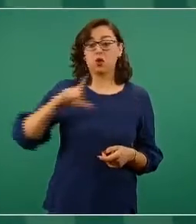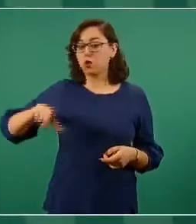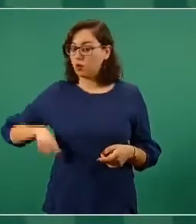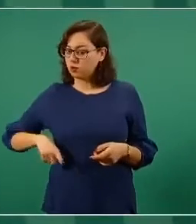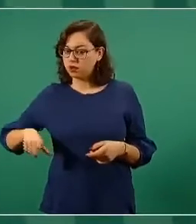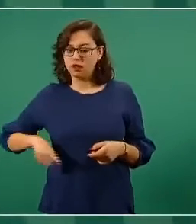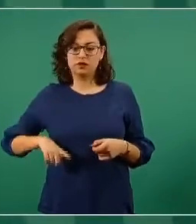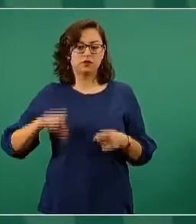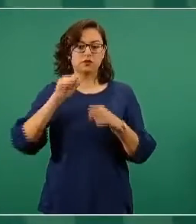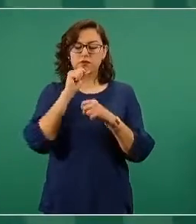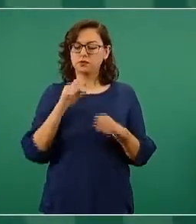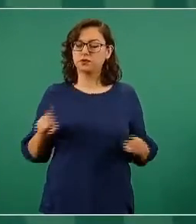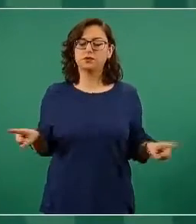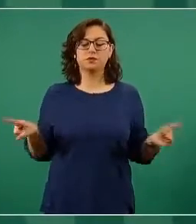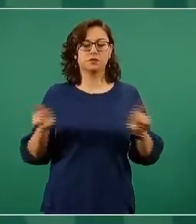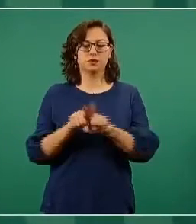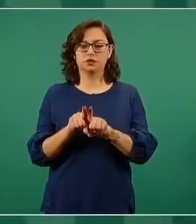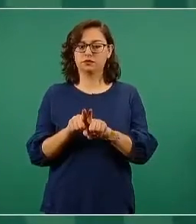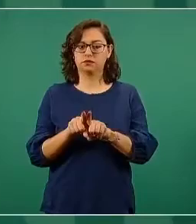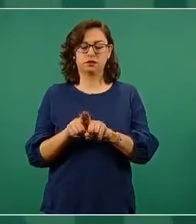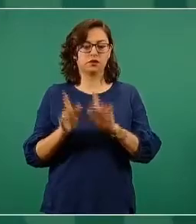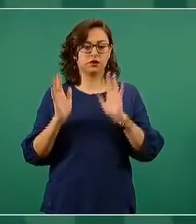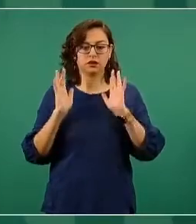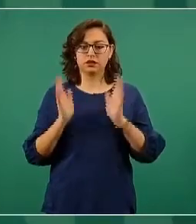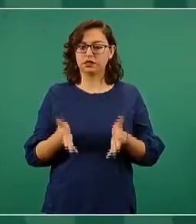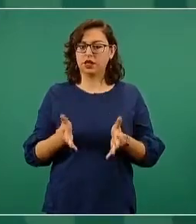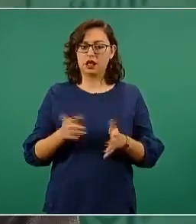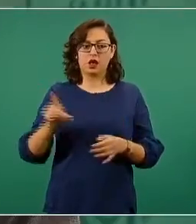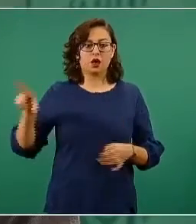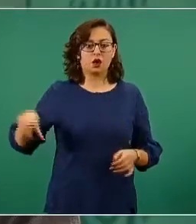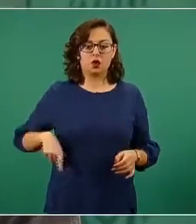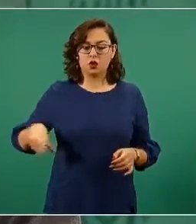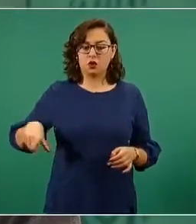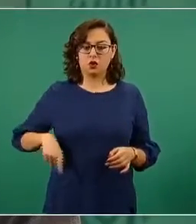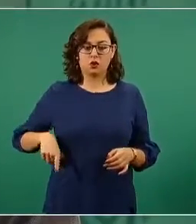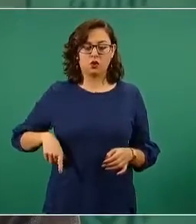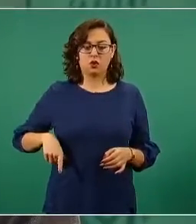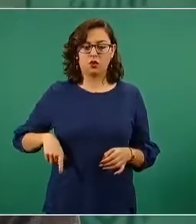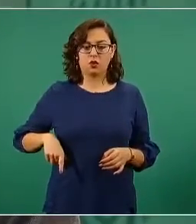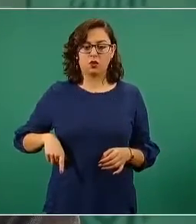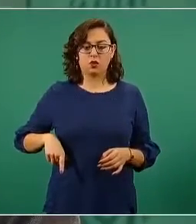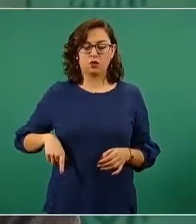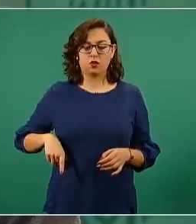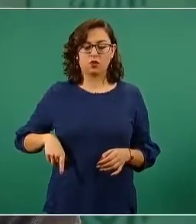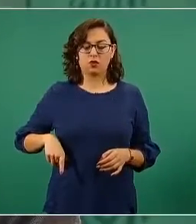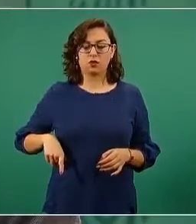público. Ya no va a haber subcontratación en el gobierno,